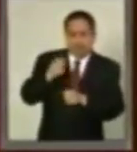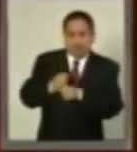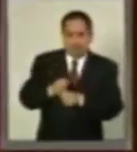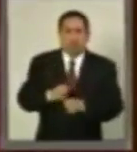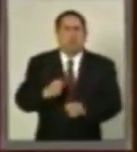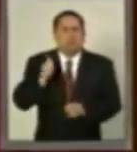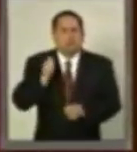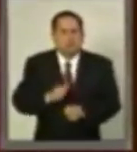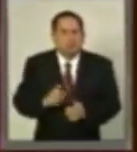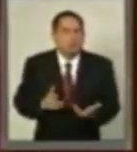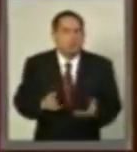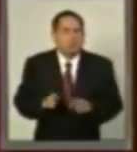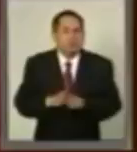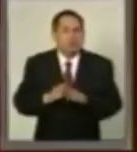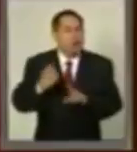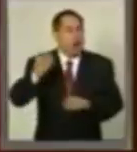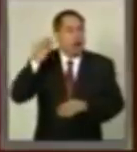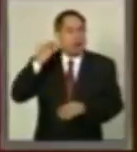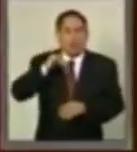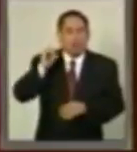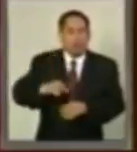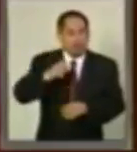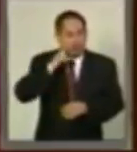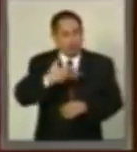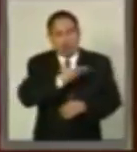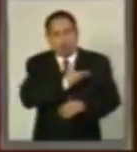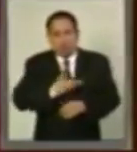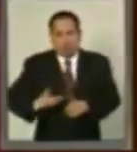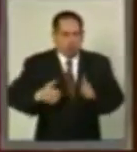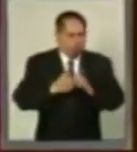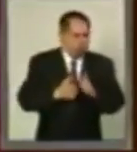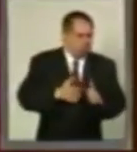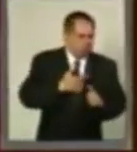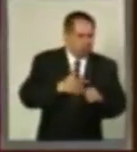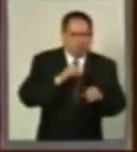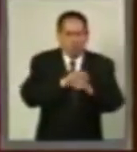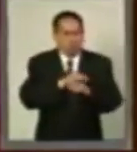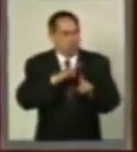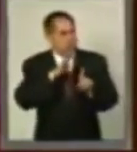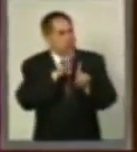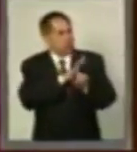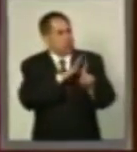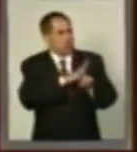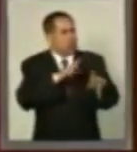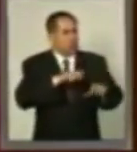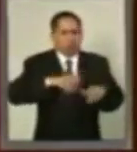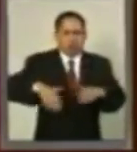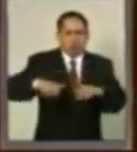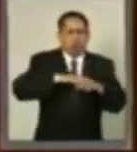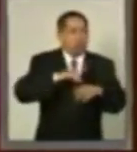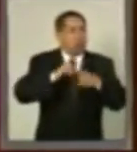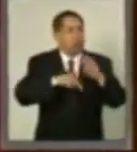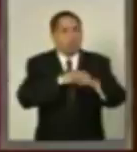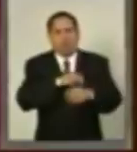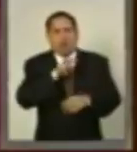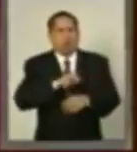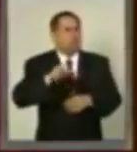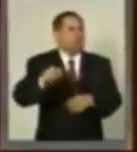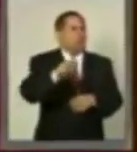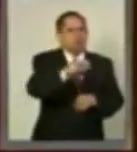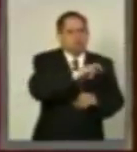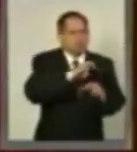nunca, nunca habíamos visto un presidente con tanta popularidad y que a todos los lugares a donde